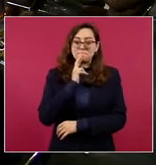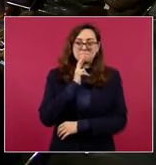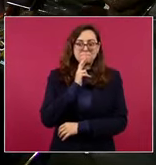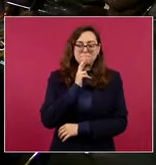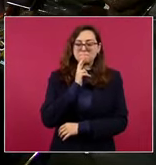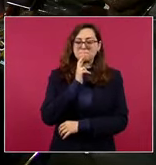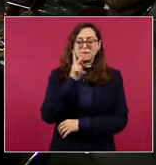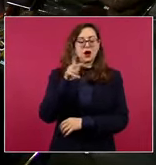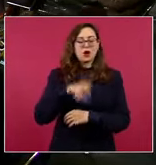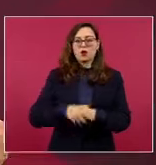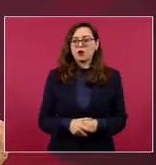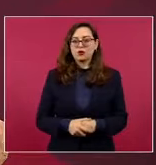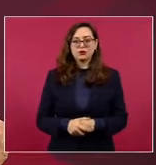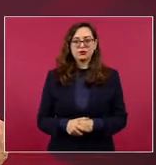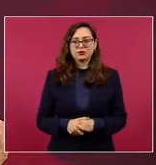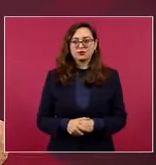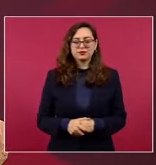no sé